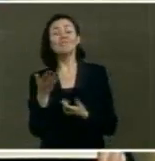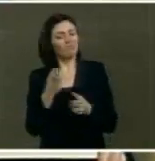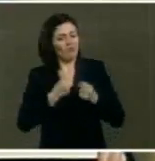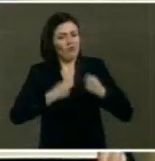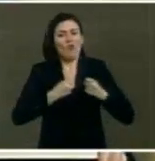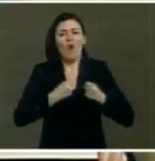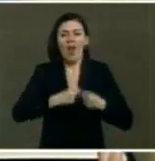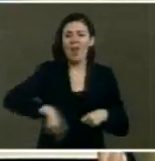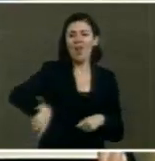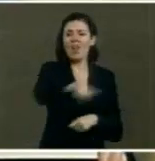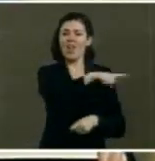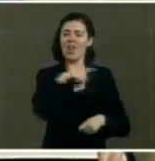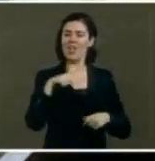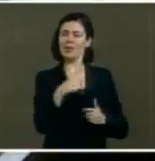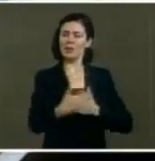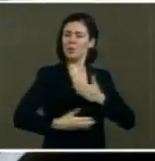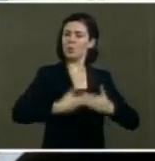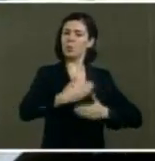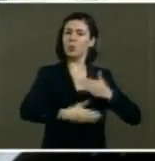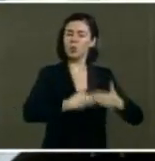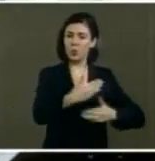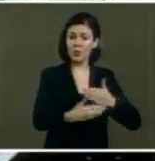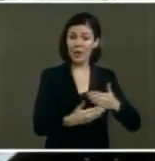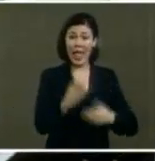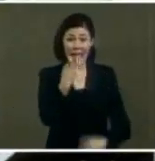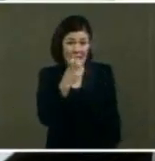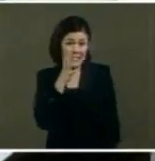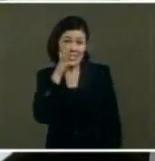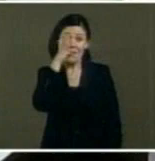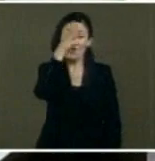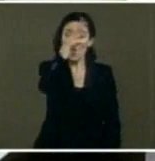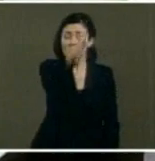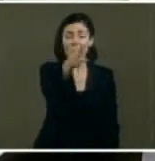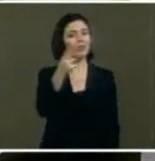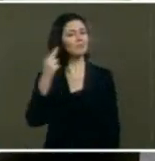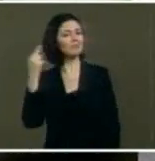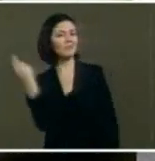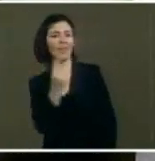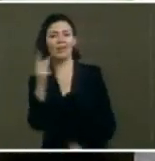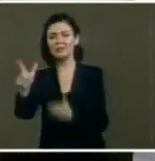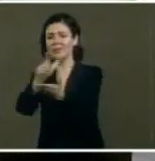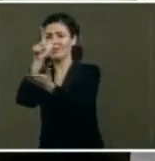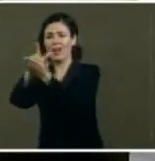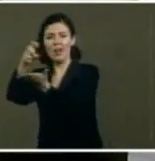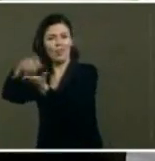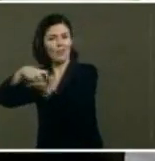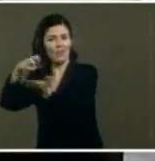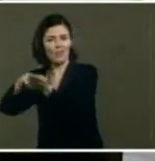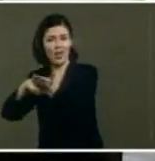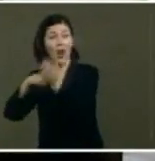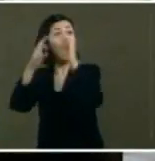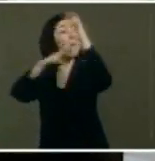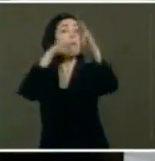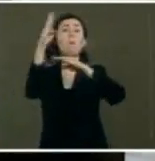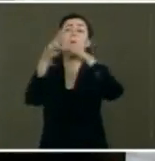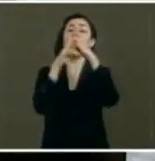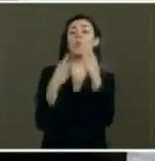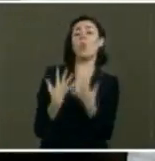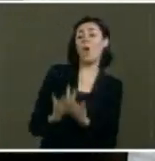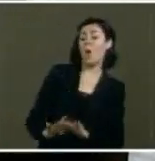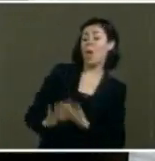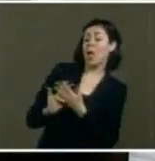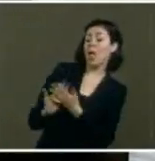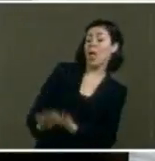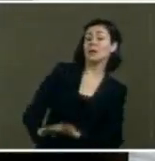sostenido. Nuestro futuro depende de ello. El mundo no nos va a esperar y mañana puede